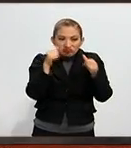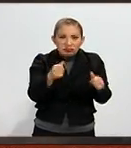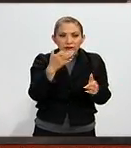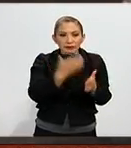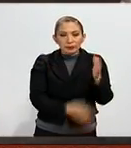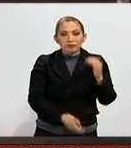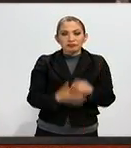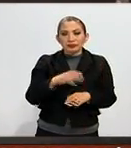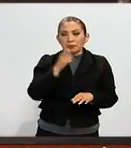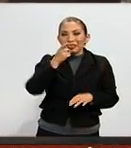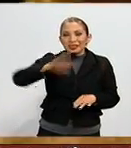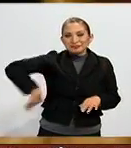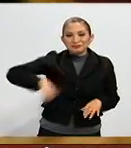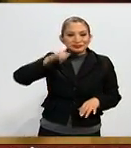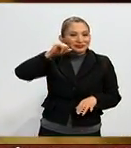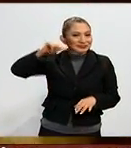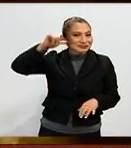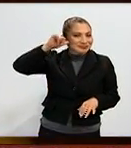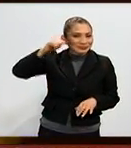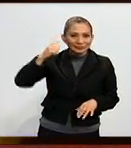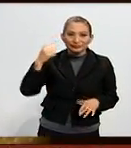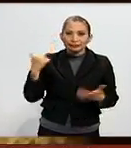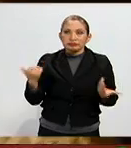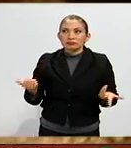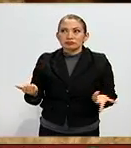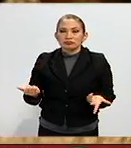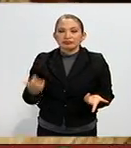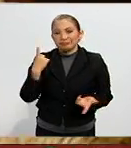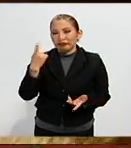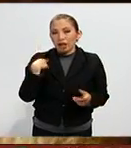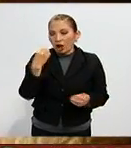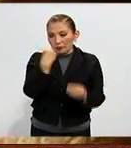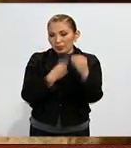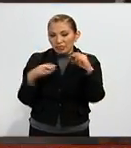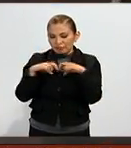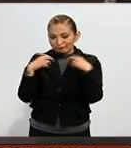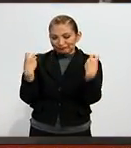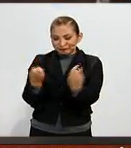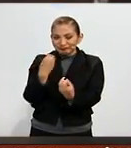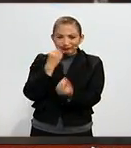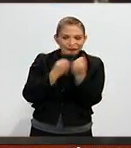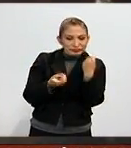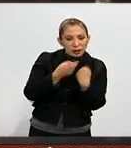supuesto. Como decía ayer en una comida que tuvimos,